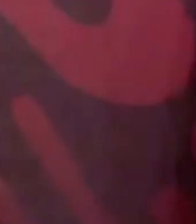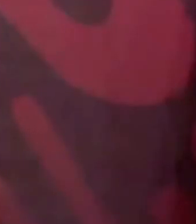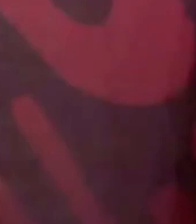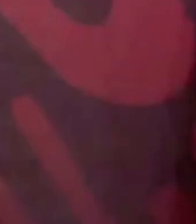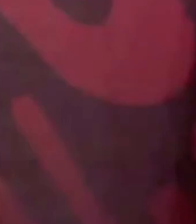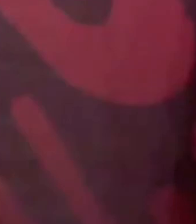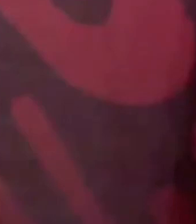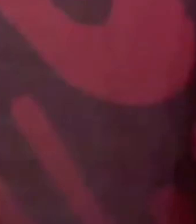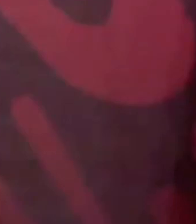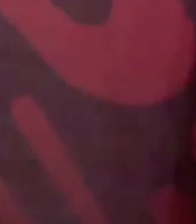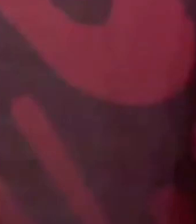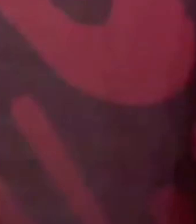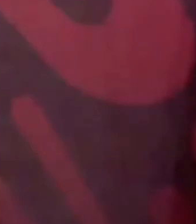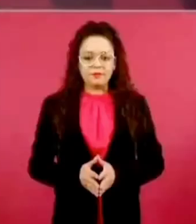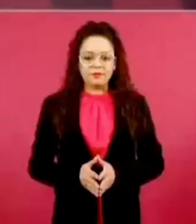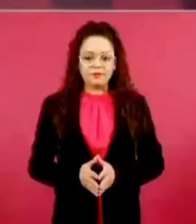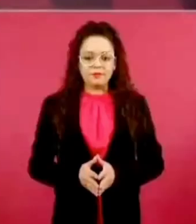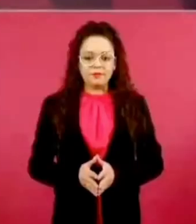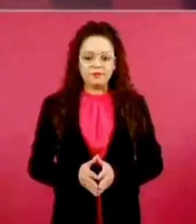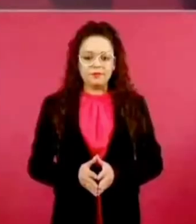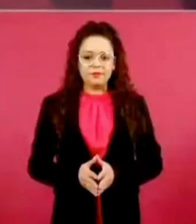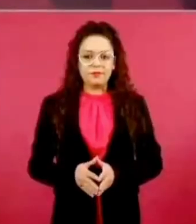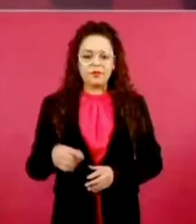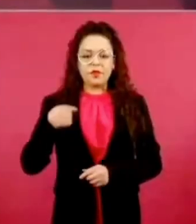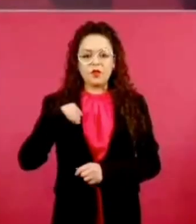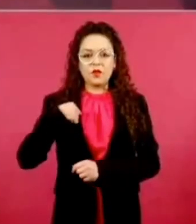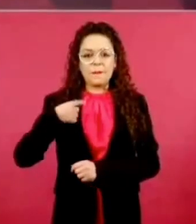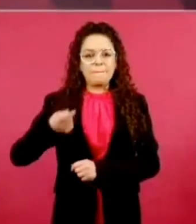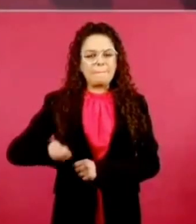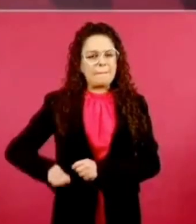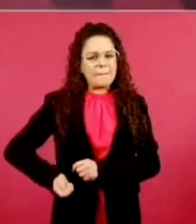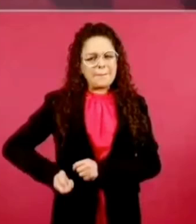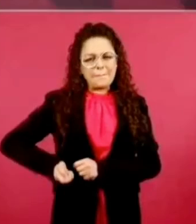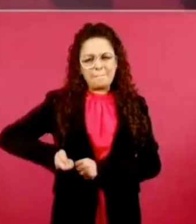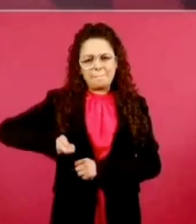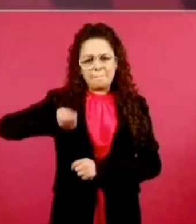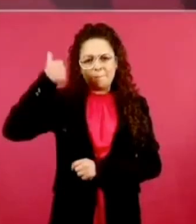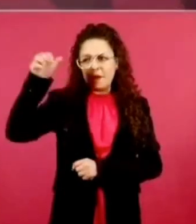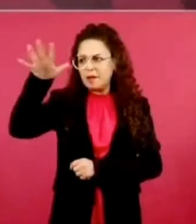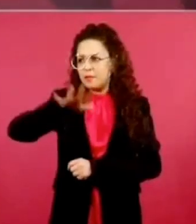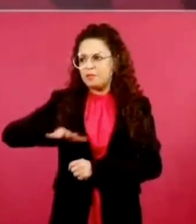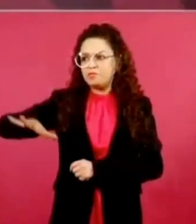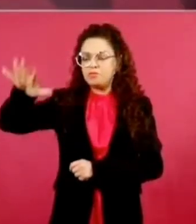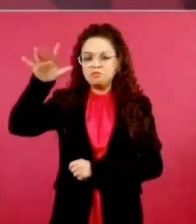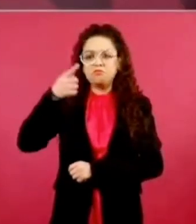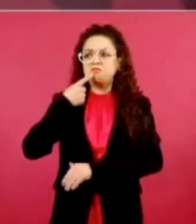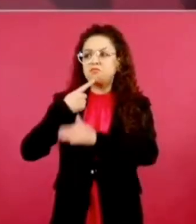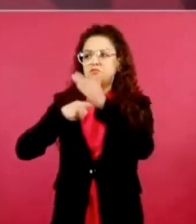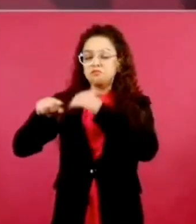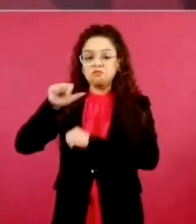denunciar antes que nadie el FOBAPROA.